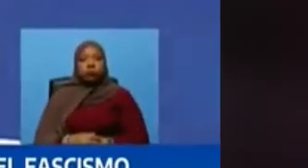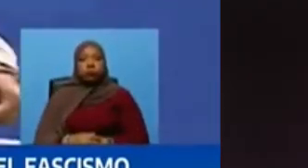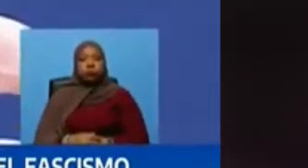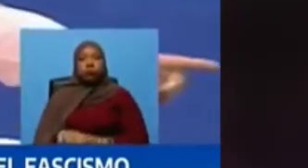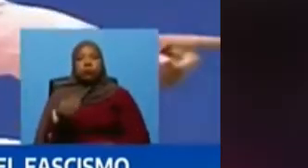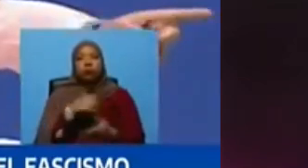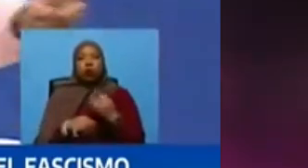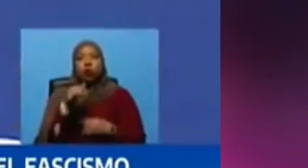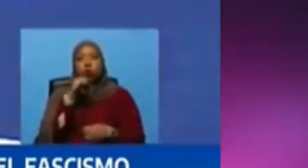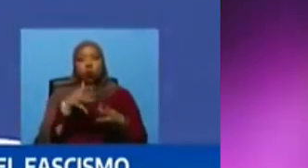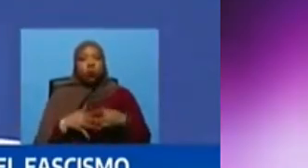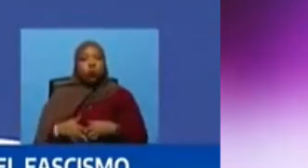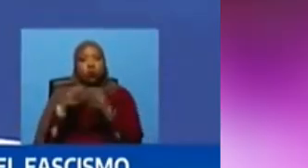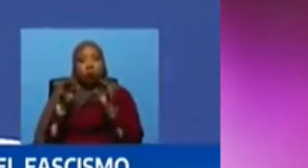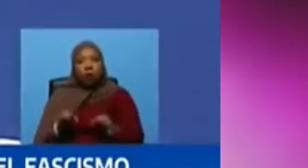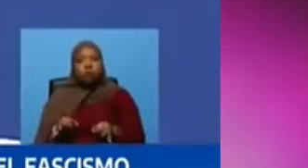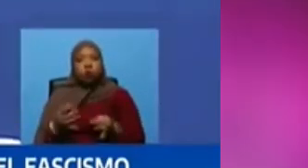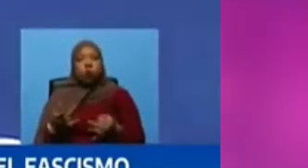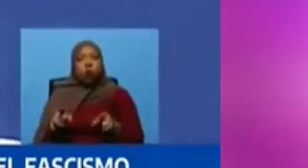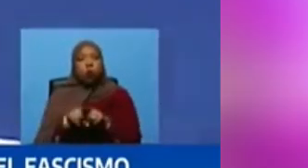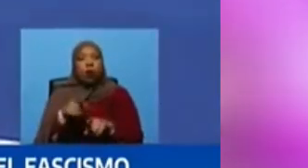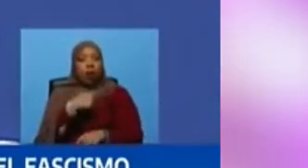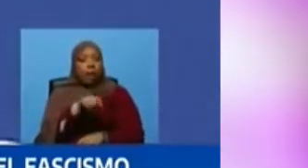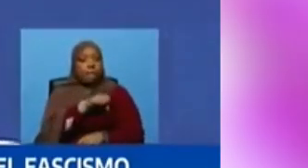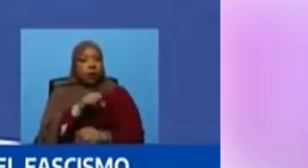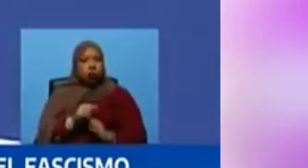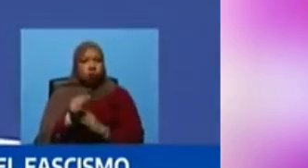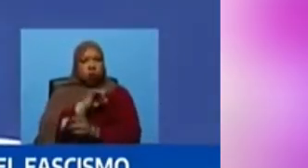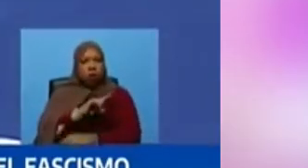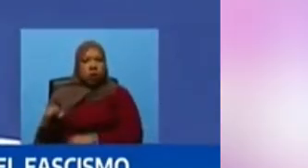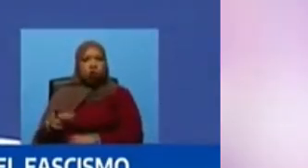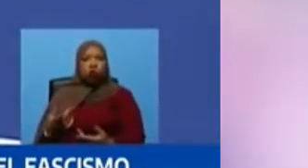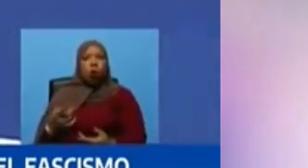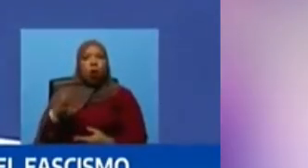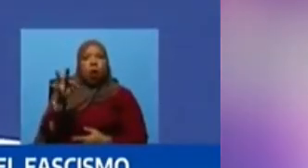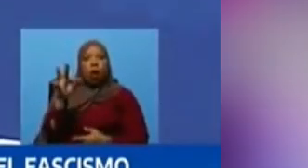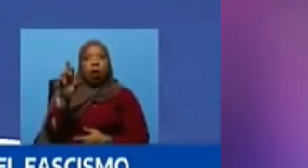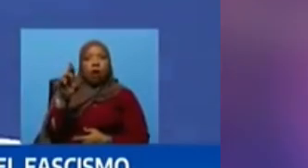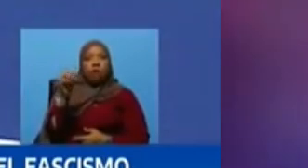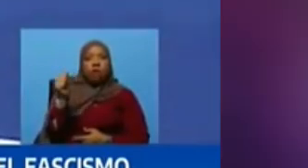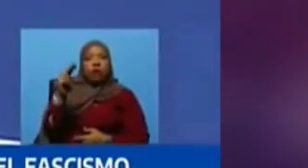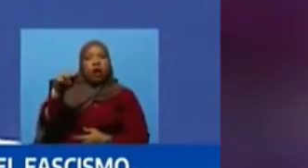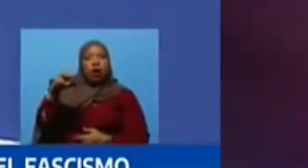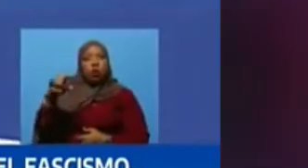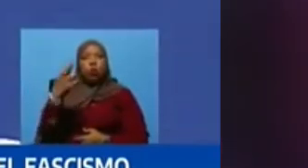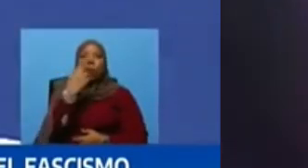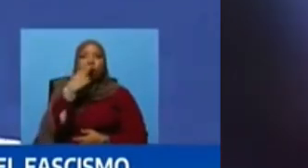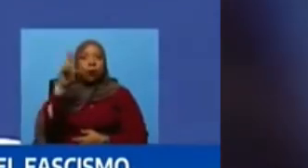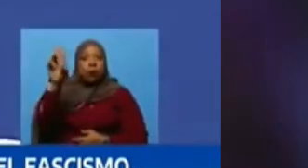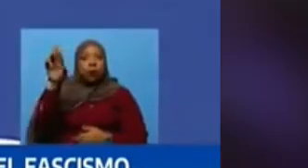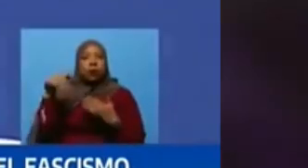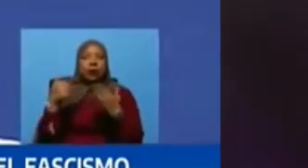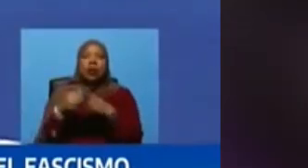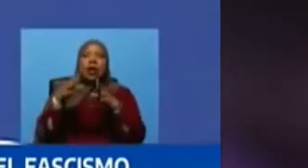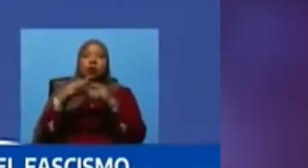Pero la victoria de las fuerzas de Franco, del fascismo, de Hitler, que